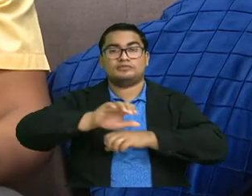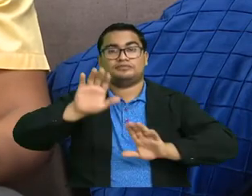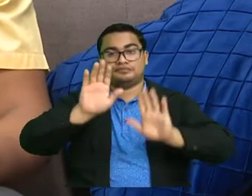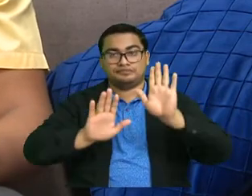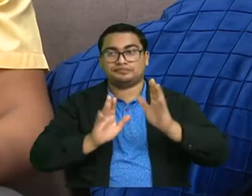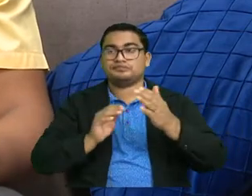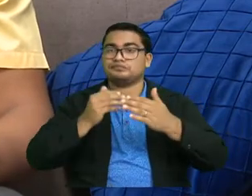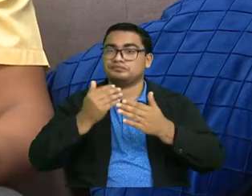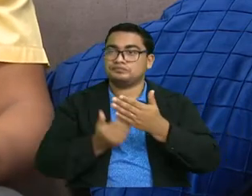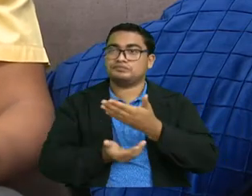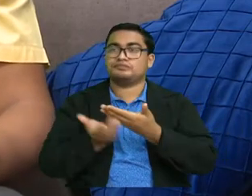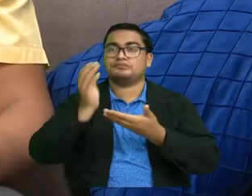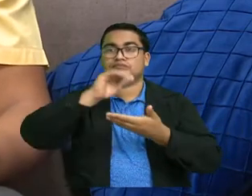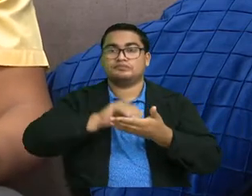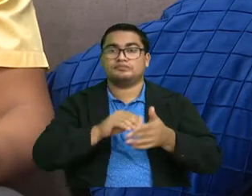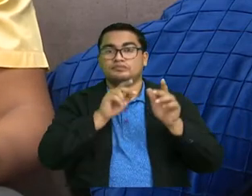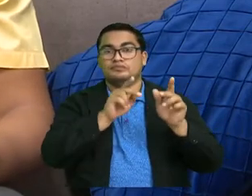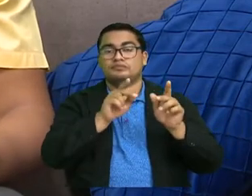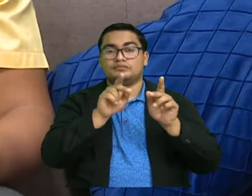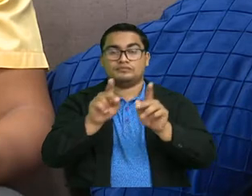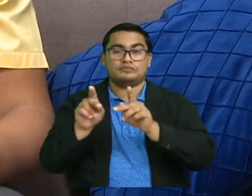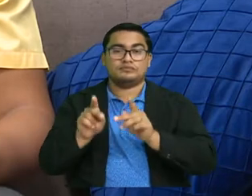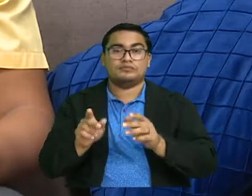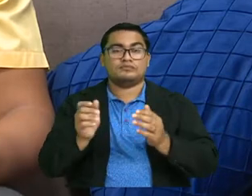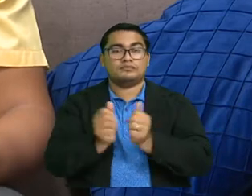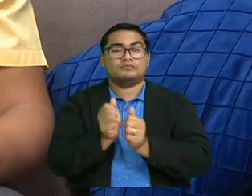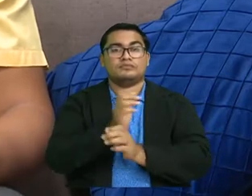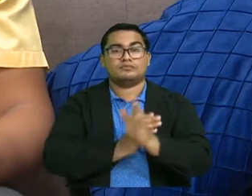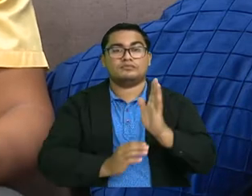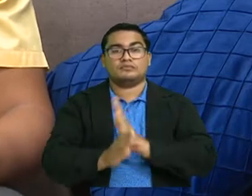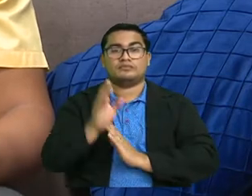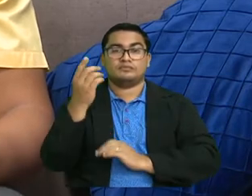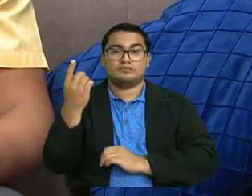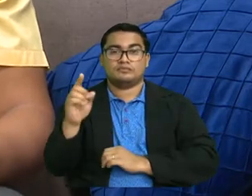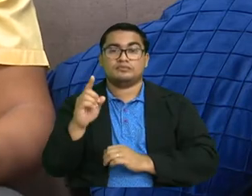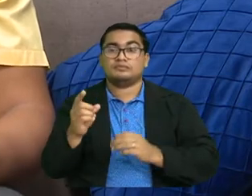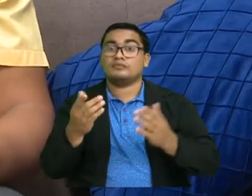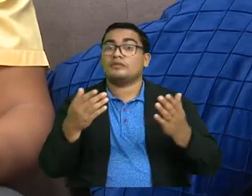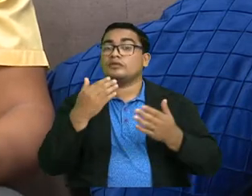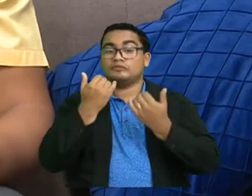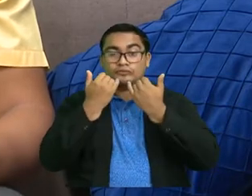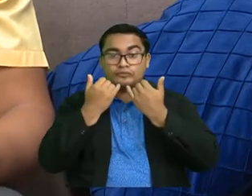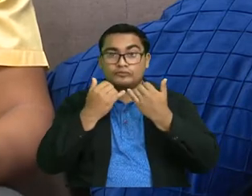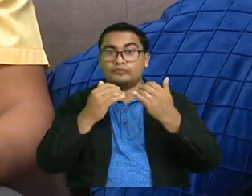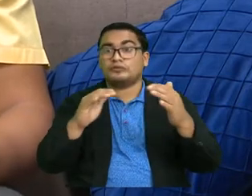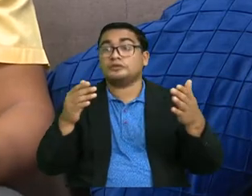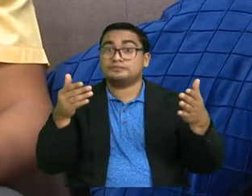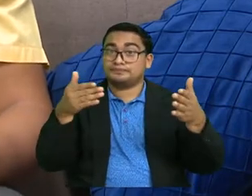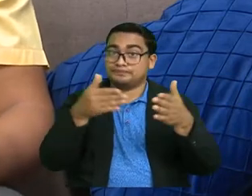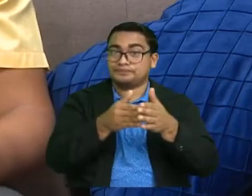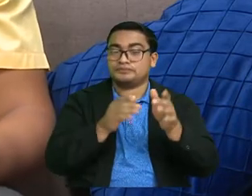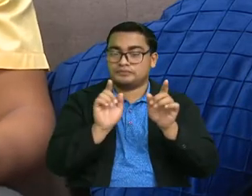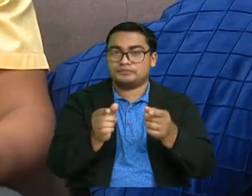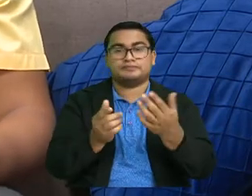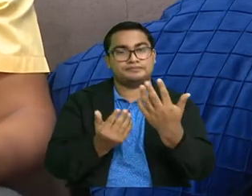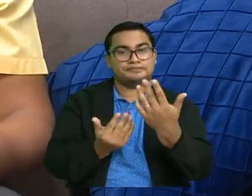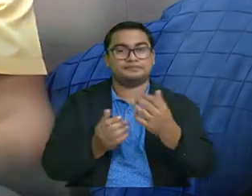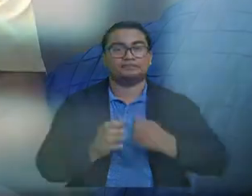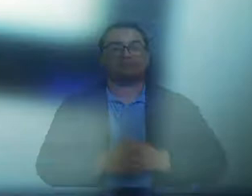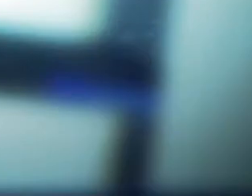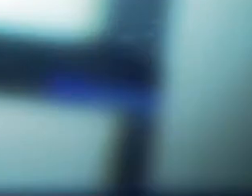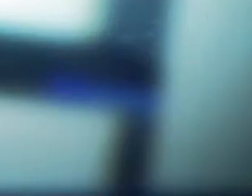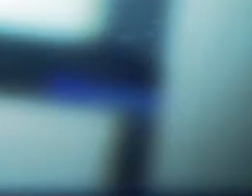proceso de restitución de derechos de las personas con discapacidad. Con esta información tenemos que hacer una pausa muy breve. Ya volvemos.